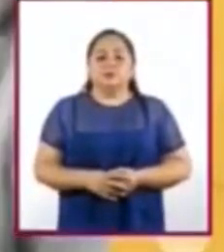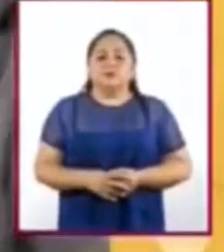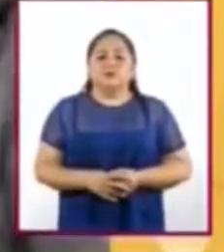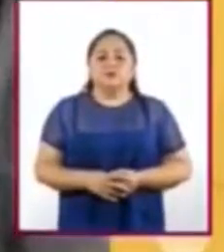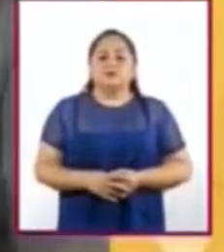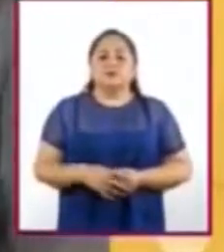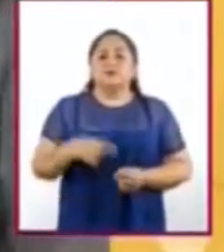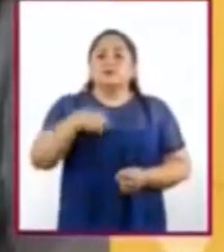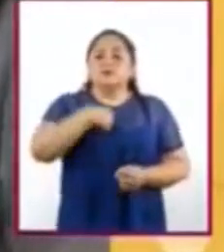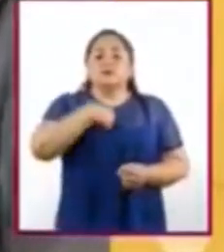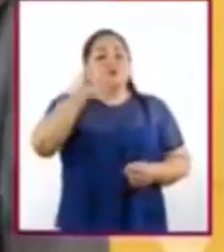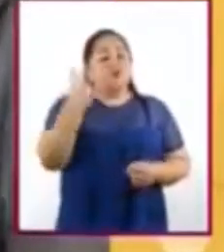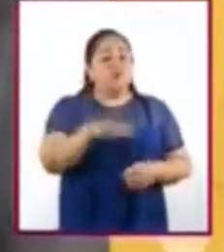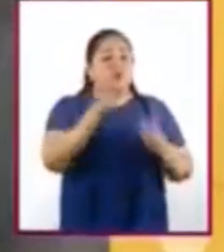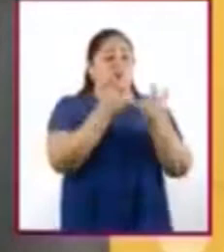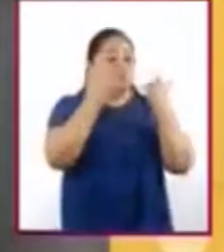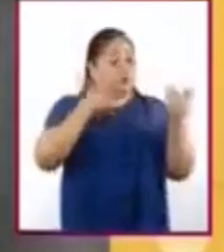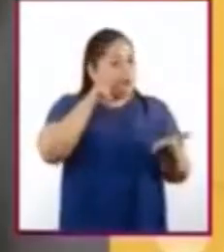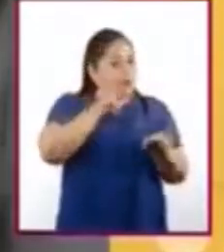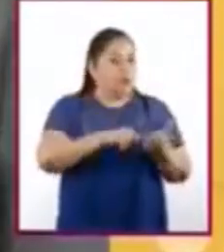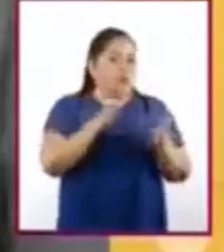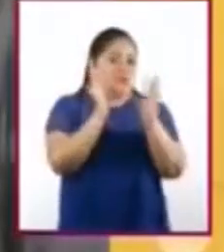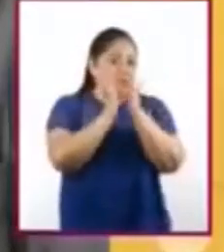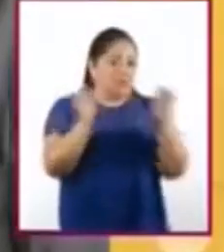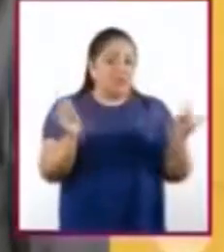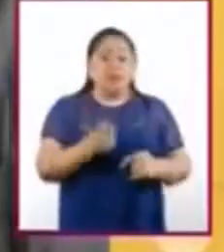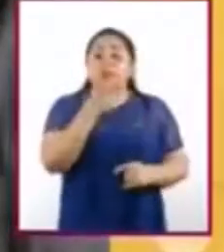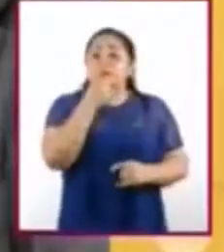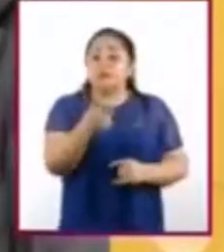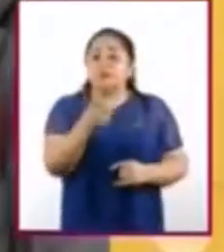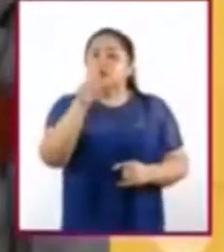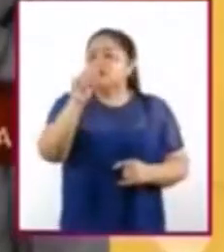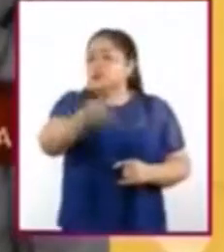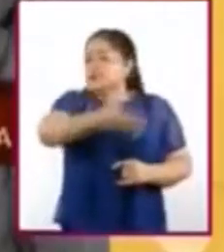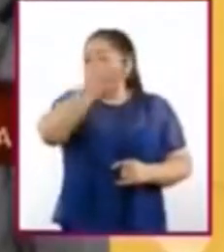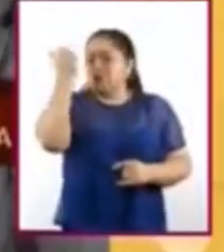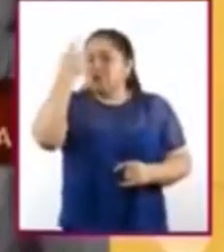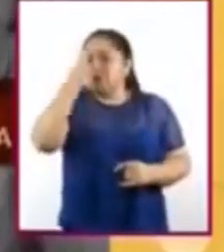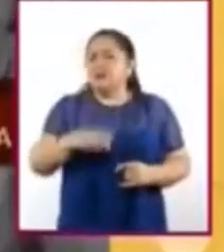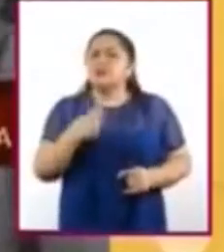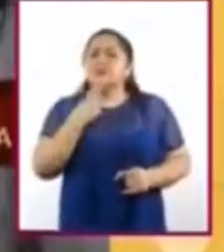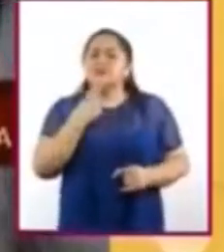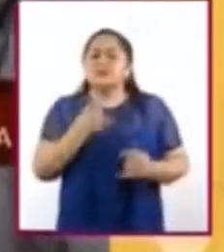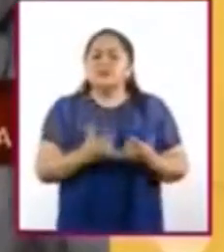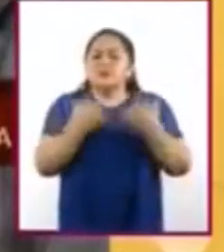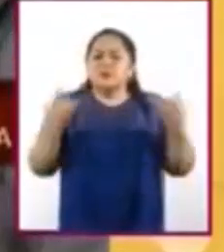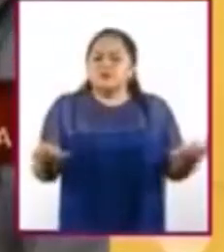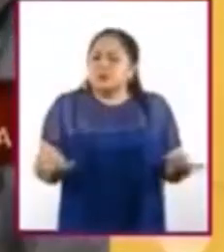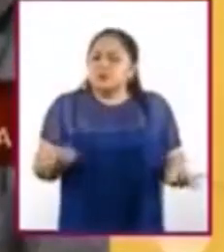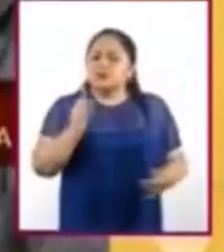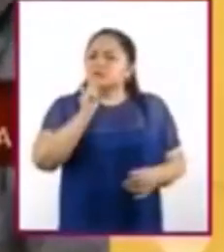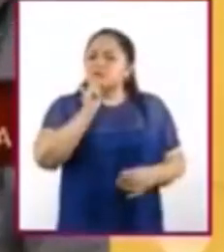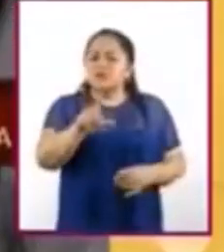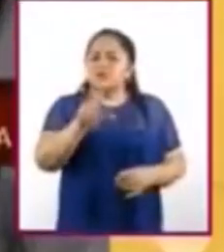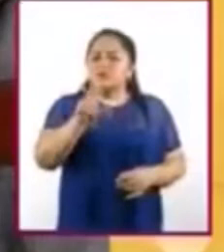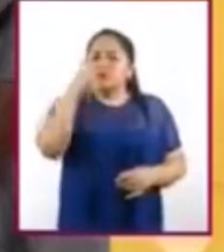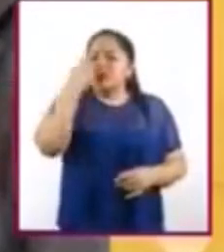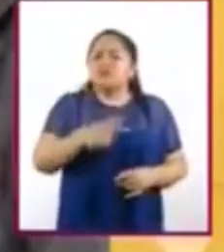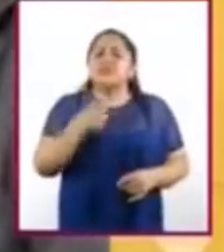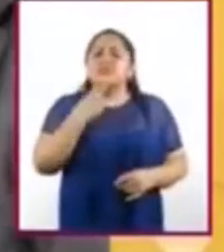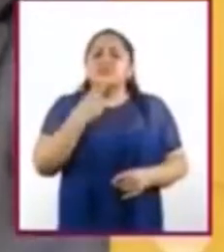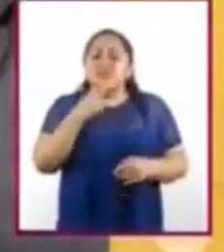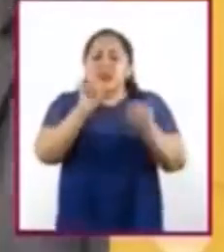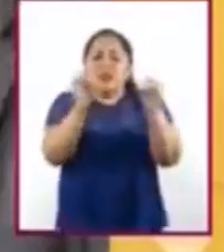Georges Duby, un historiador francés, decía que no sabemos para qué sirve la historia, como tampoco sabemos para qué sirve el